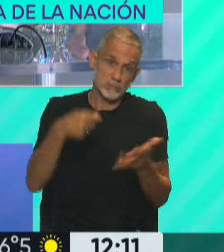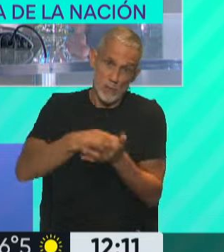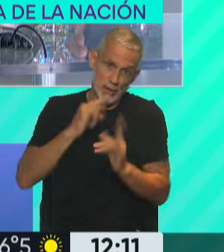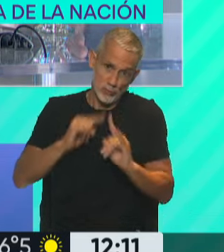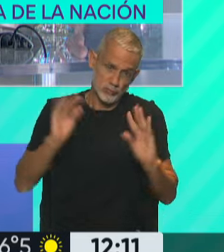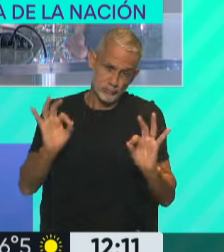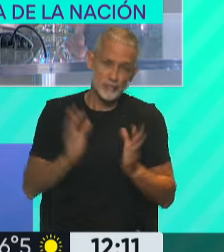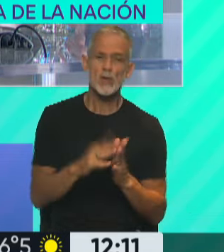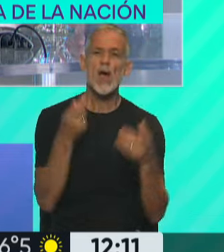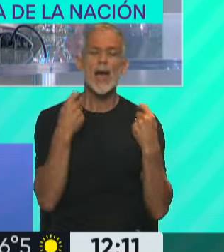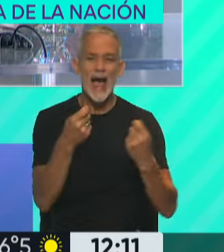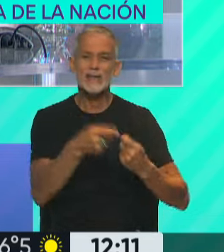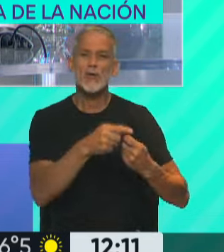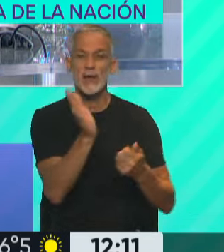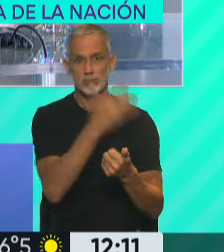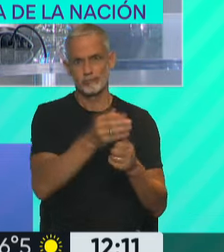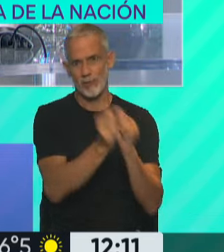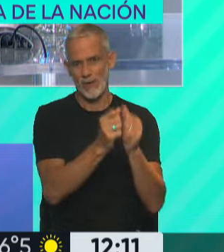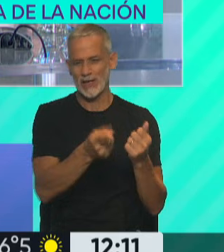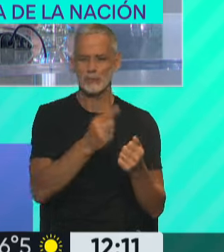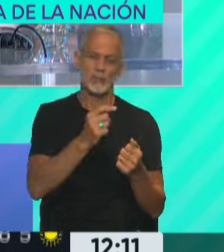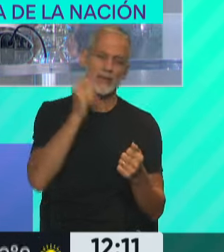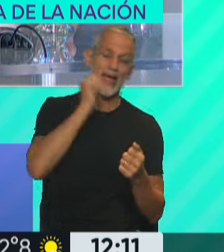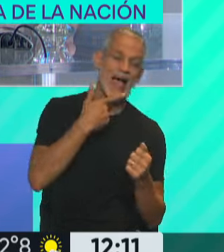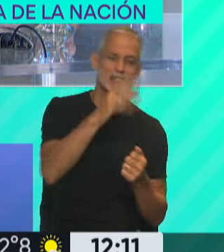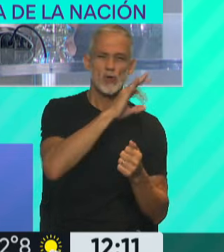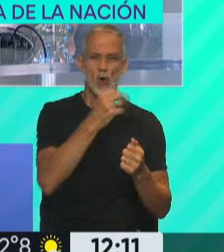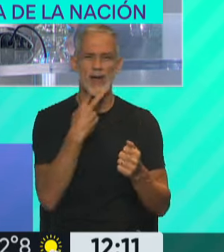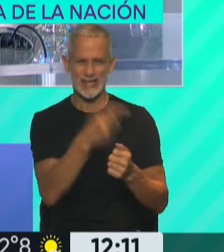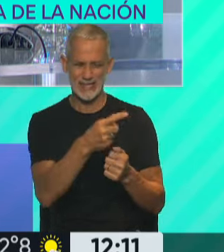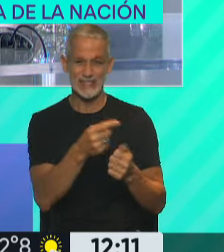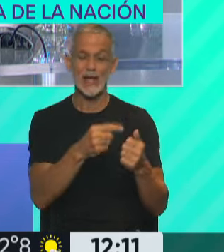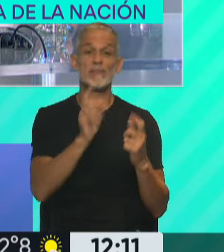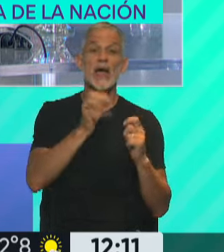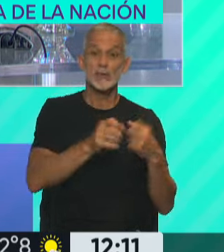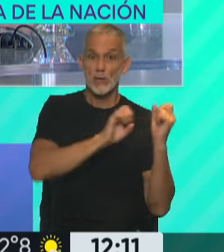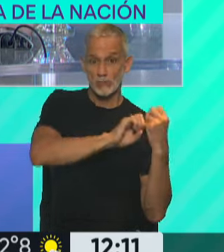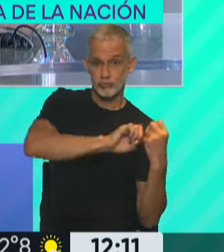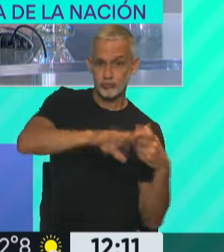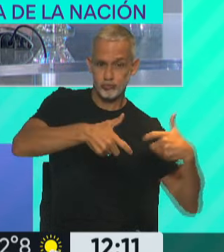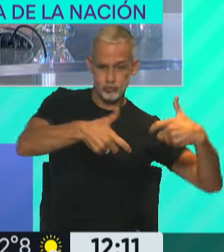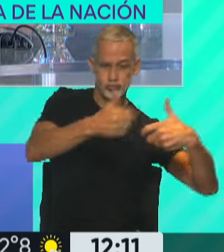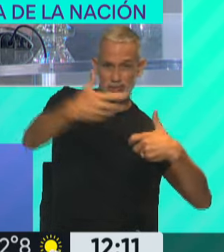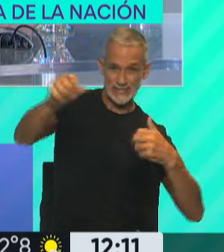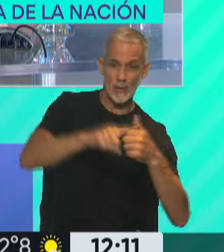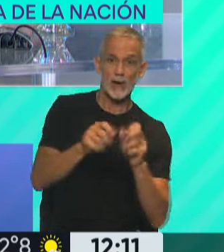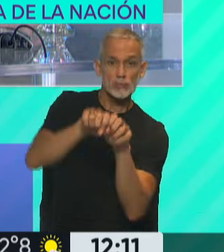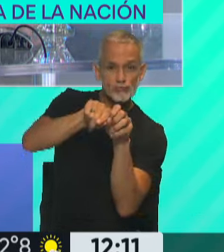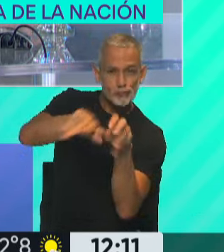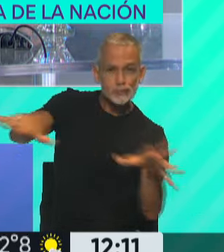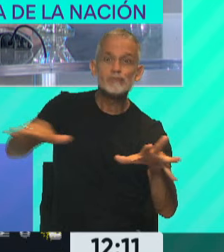representa costos de producción, ya sea del gas o de la electricidad, costos del transporte, costos de la